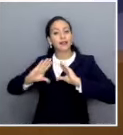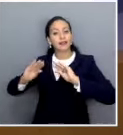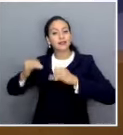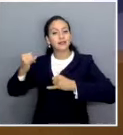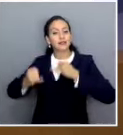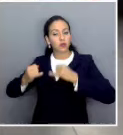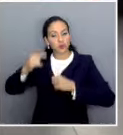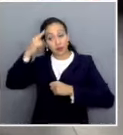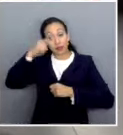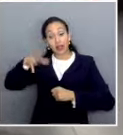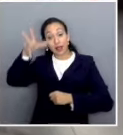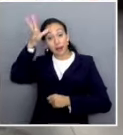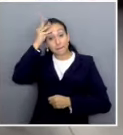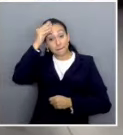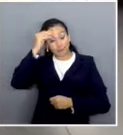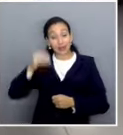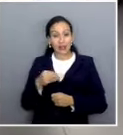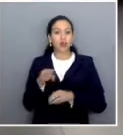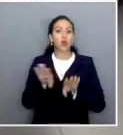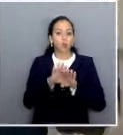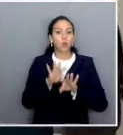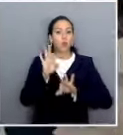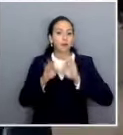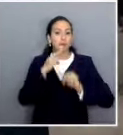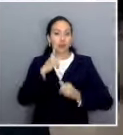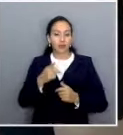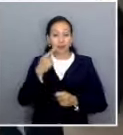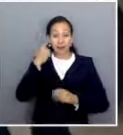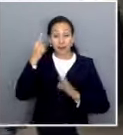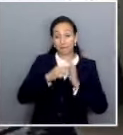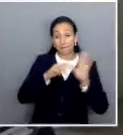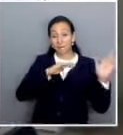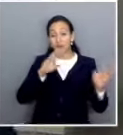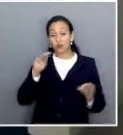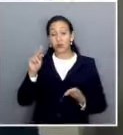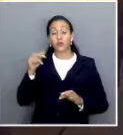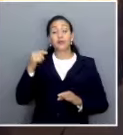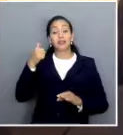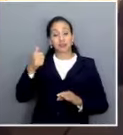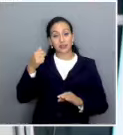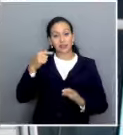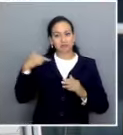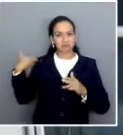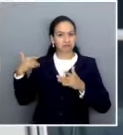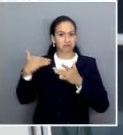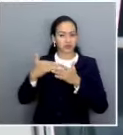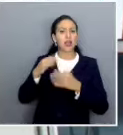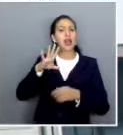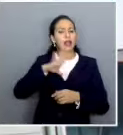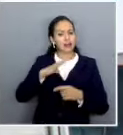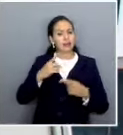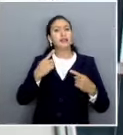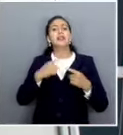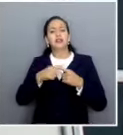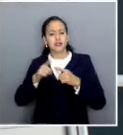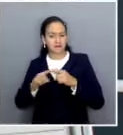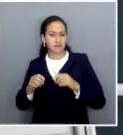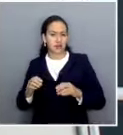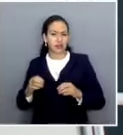de 1996 a la fecha ha realizado 63 concursos de oposición en los que participaron